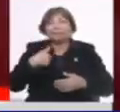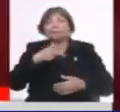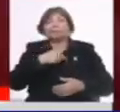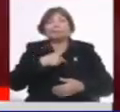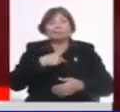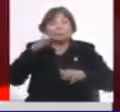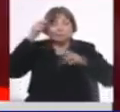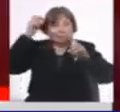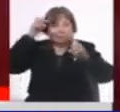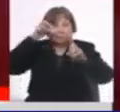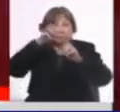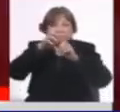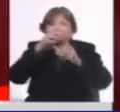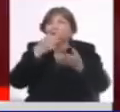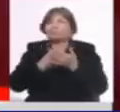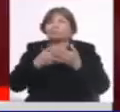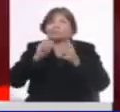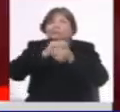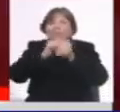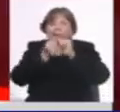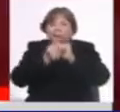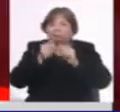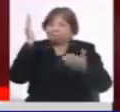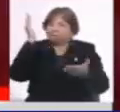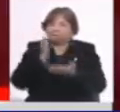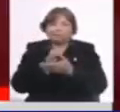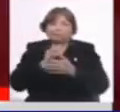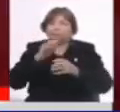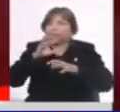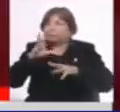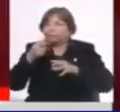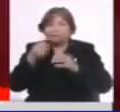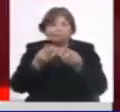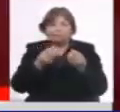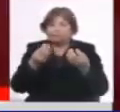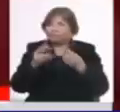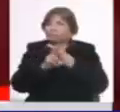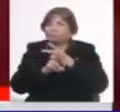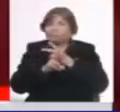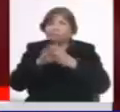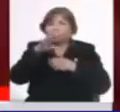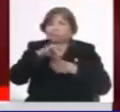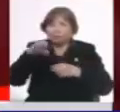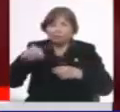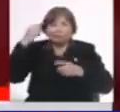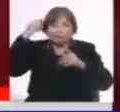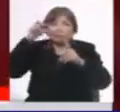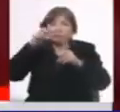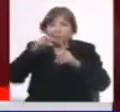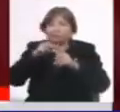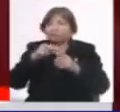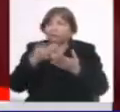Nuestro propósito, nuestro deseo es combatir la inseguridad ciudadana. Por eso y para esa finalidad se